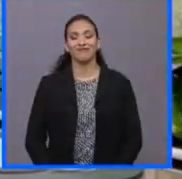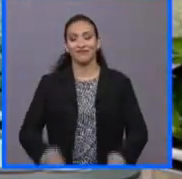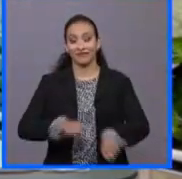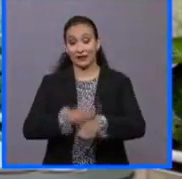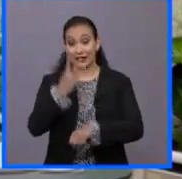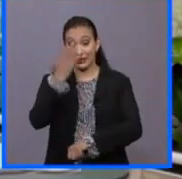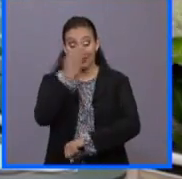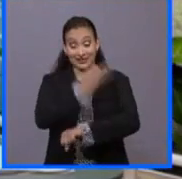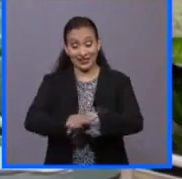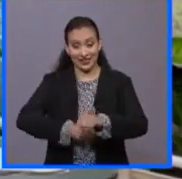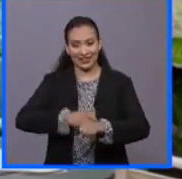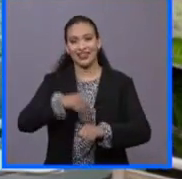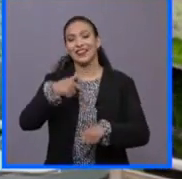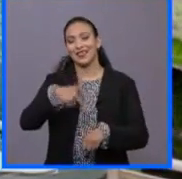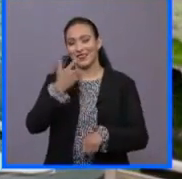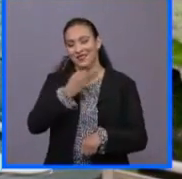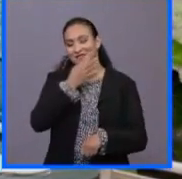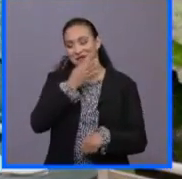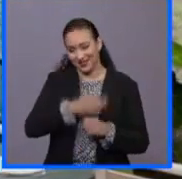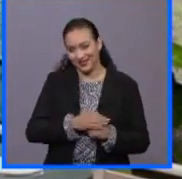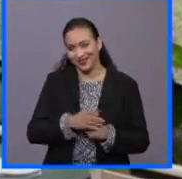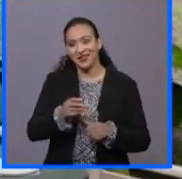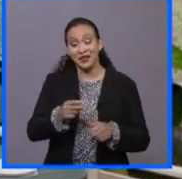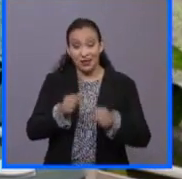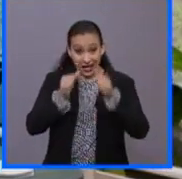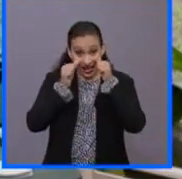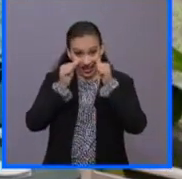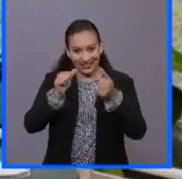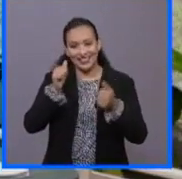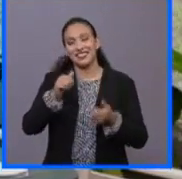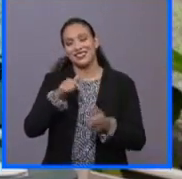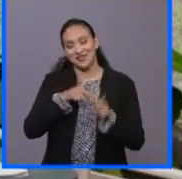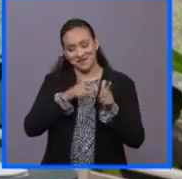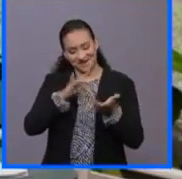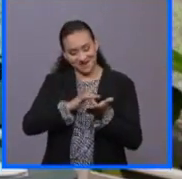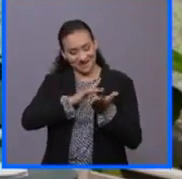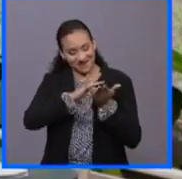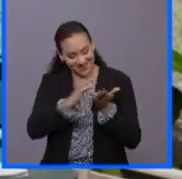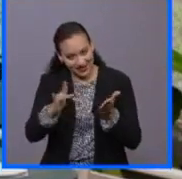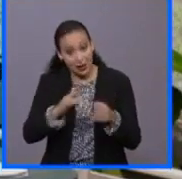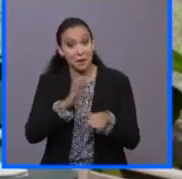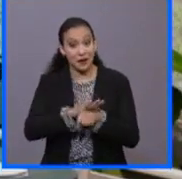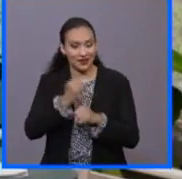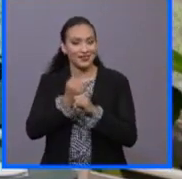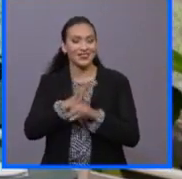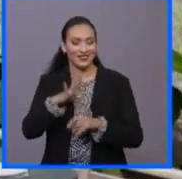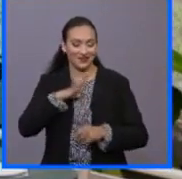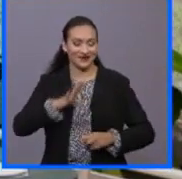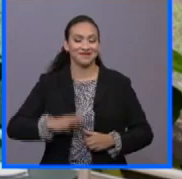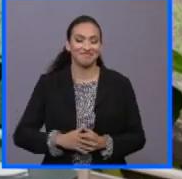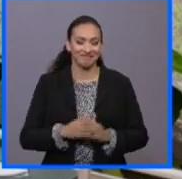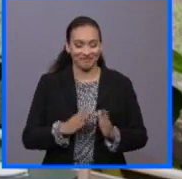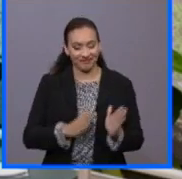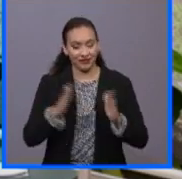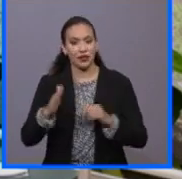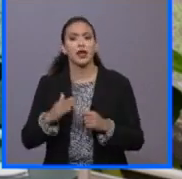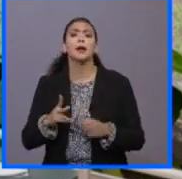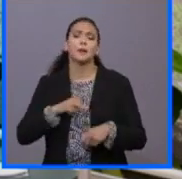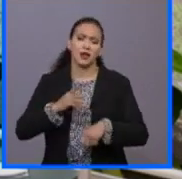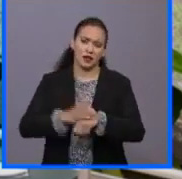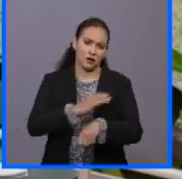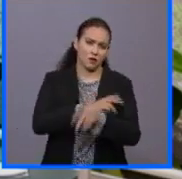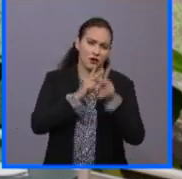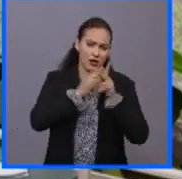Las 3 de la tarde con 12 minutos. Qué bueno que continúa con nosotros. Le tenemos, por supuesto, más información. Mario López